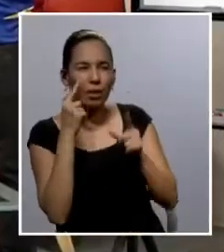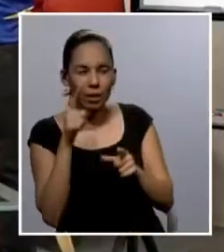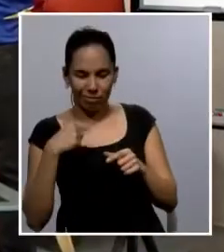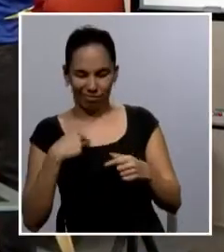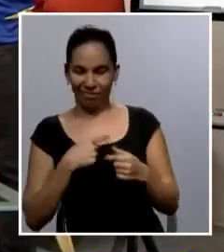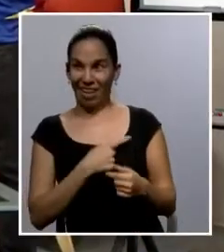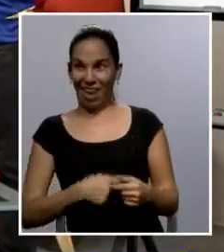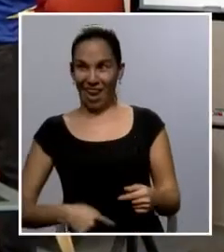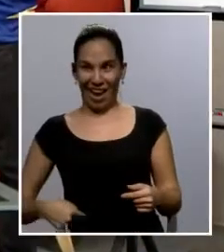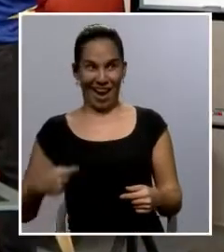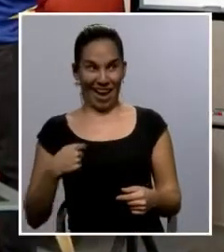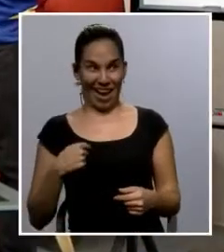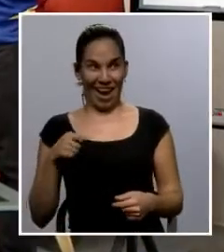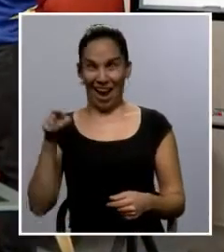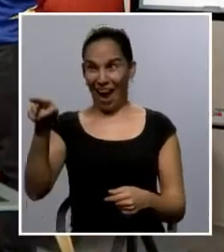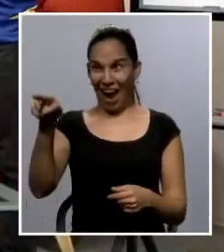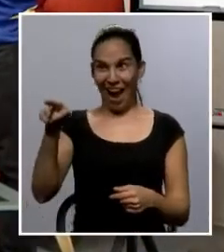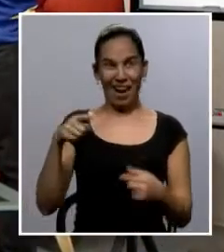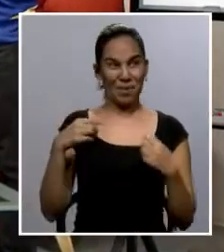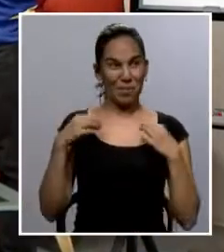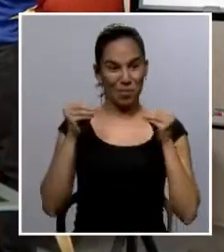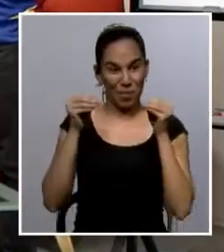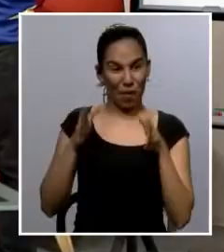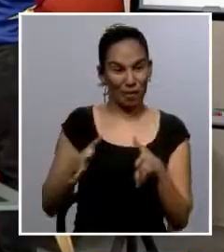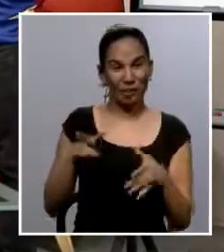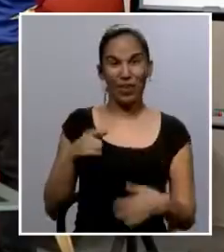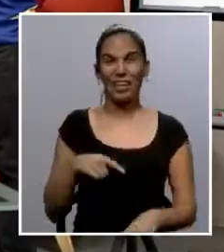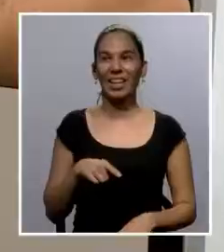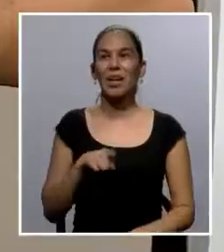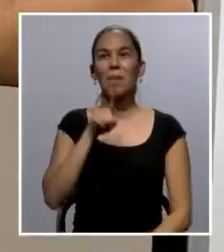La camisa del profesor Rashid. La camisa.